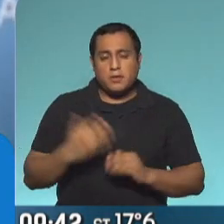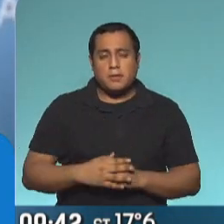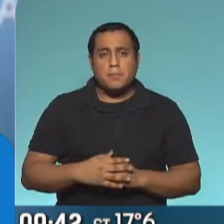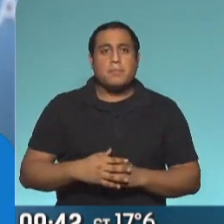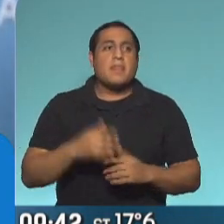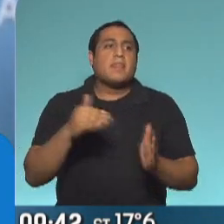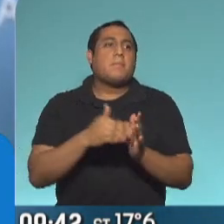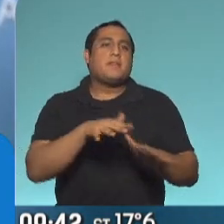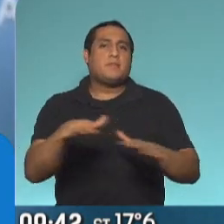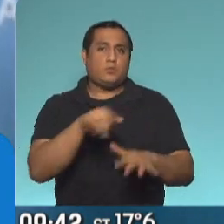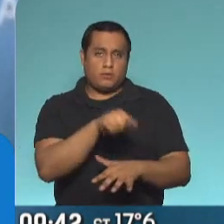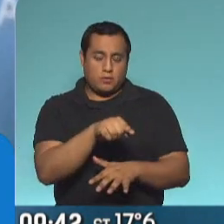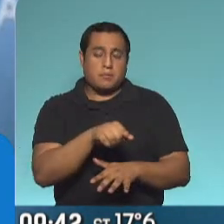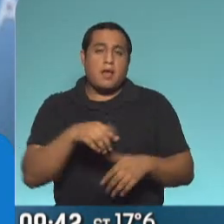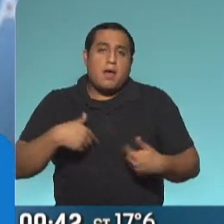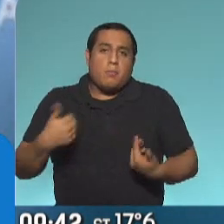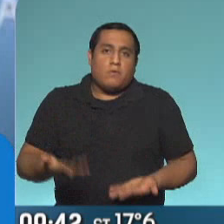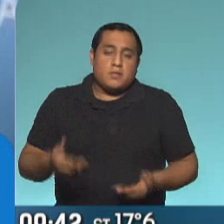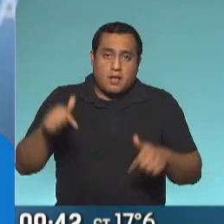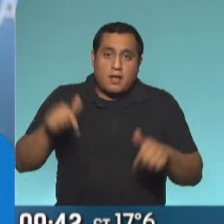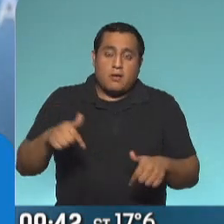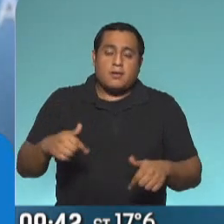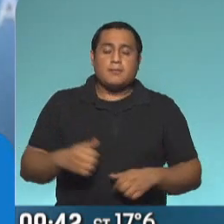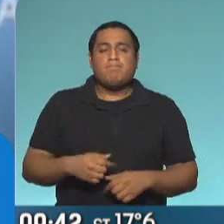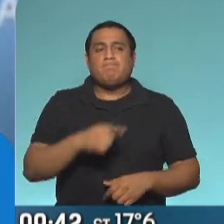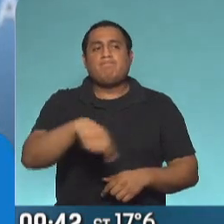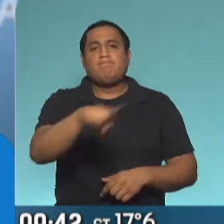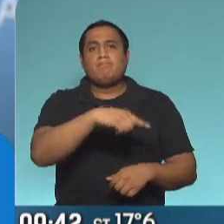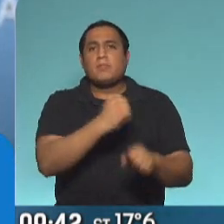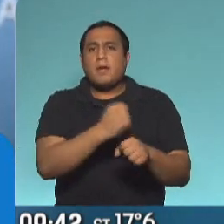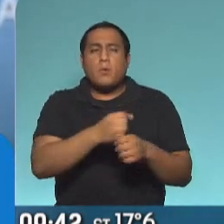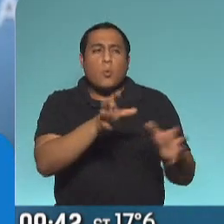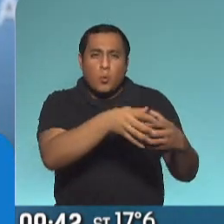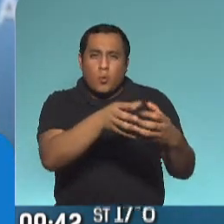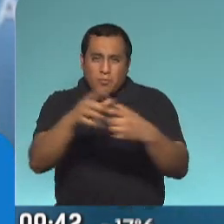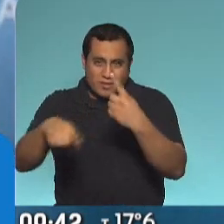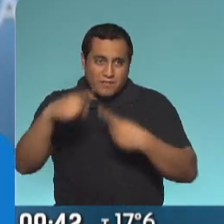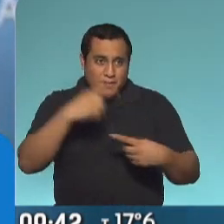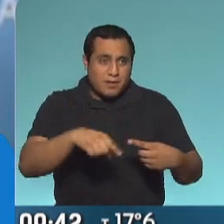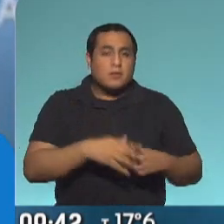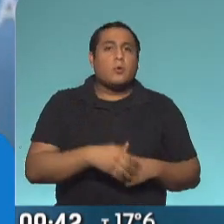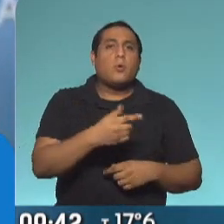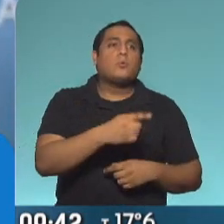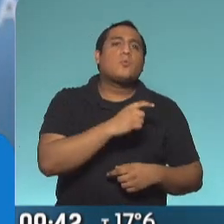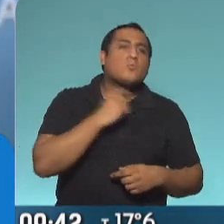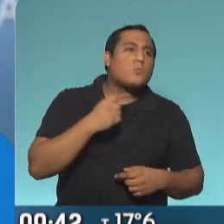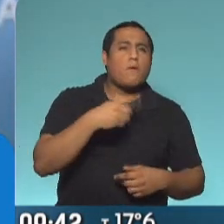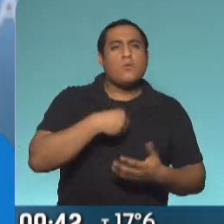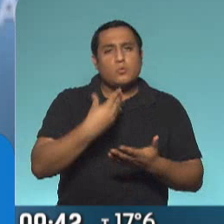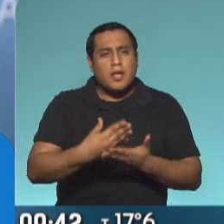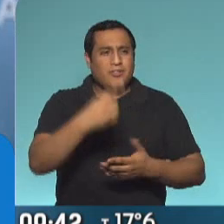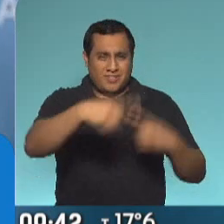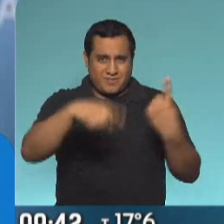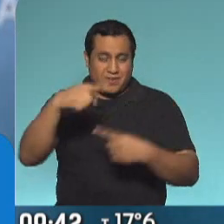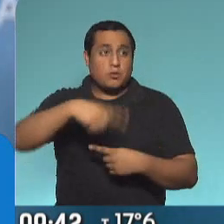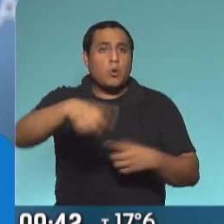situación así que aprovechamos nuevamente para reconocer el trabajo de las organizaciones sociales de los curas villeros de los voluntarios y de las voluntarias